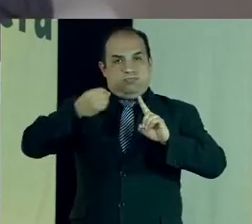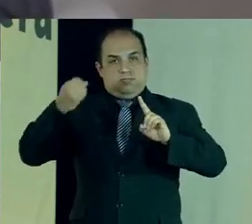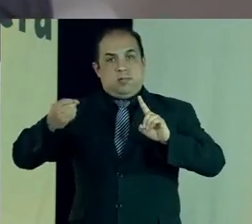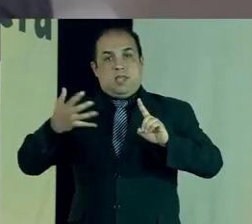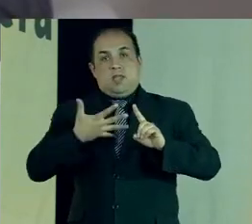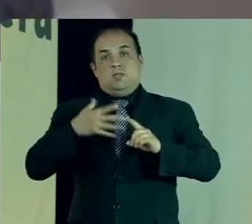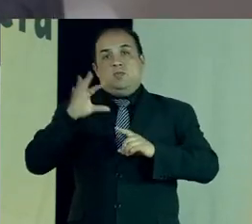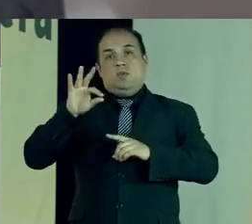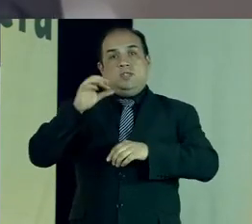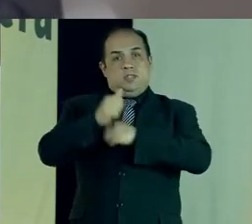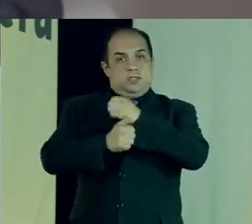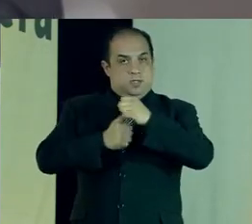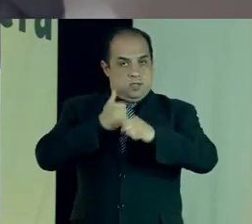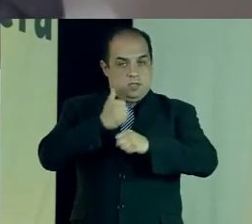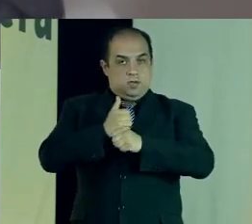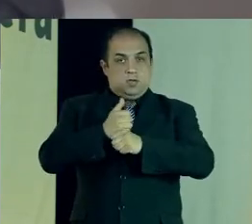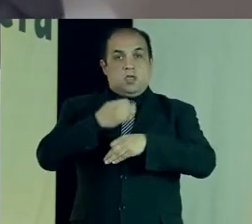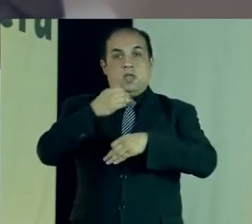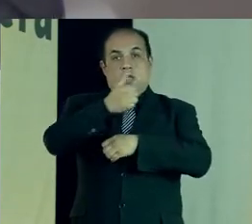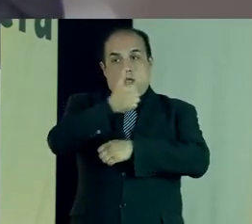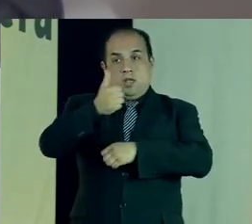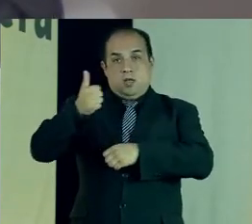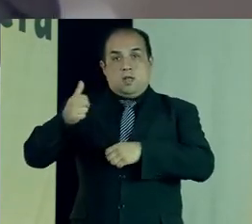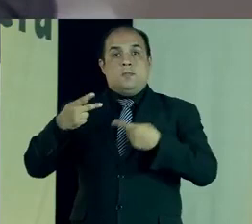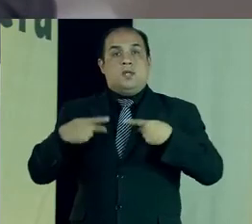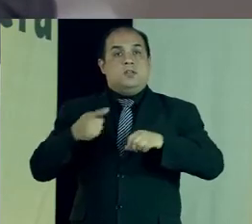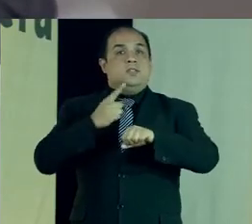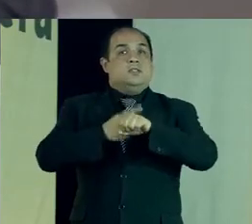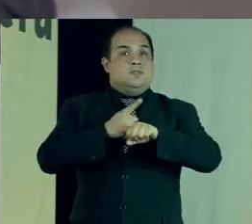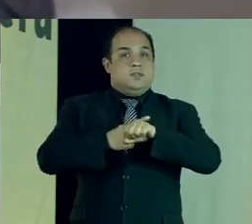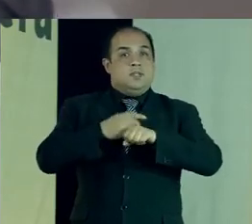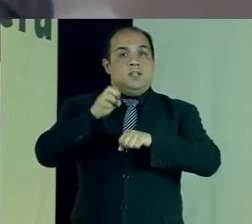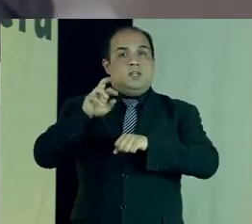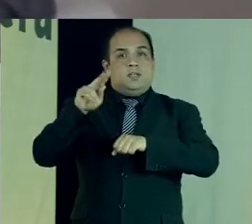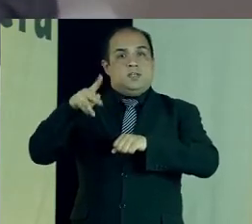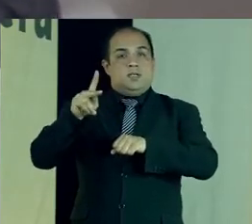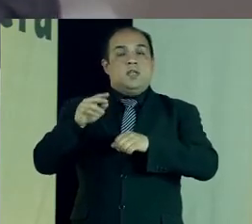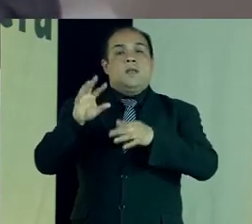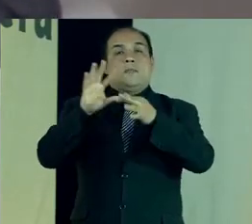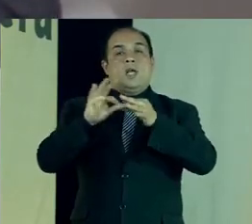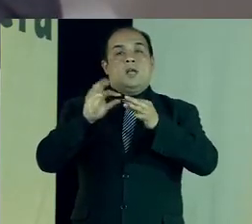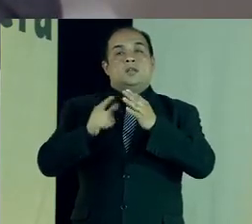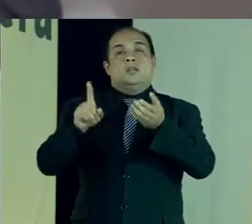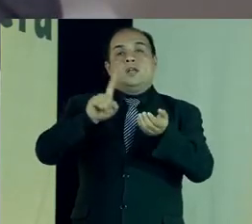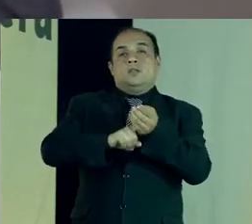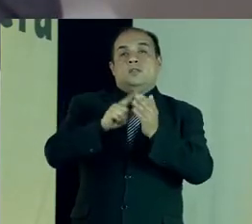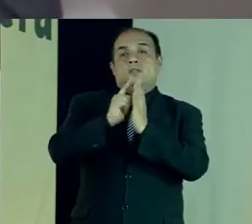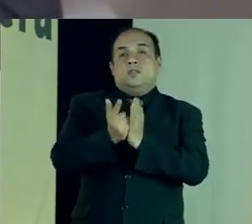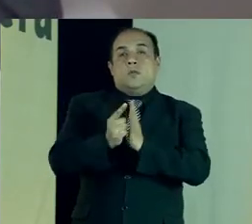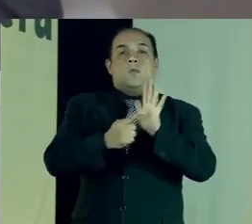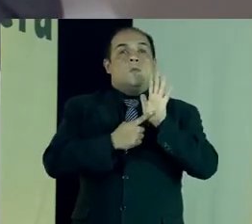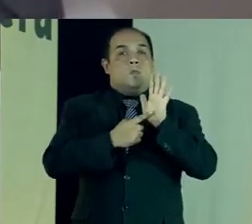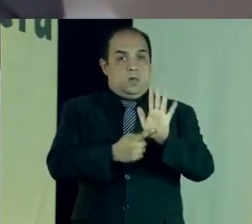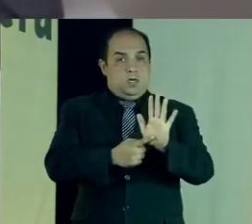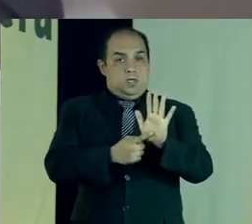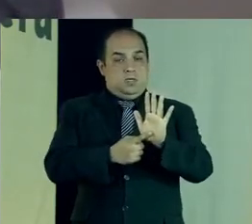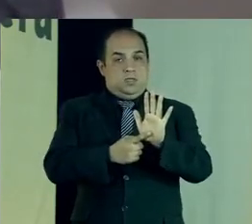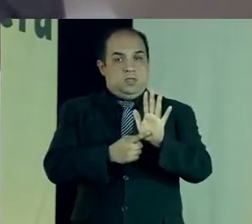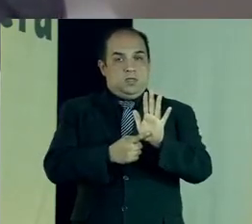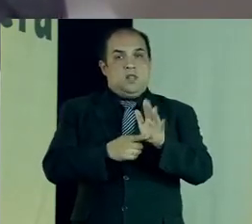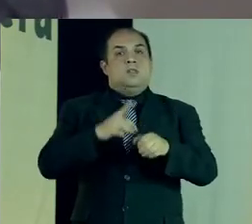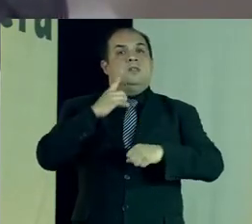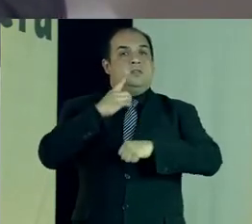metidos 40 años y que todos y cada uno de los pacientes de eric relatados en el libro muestran los